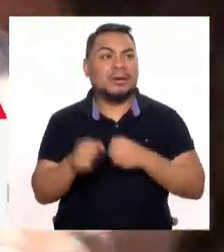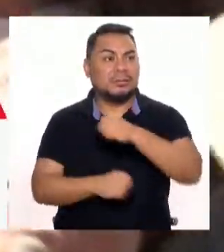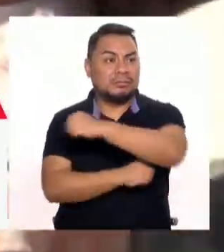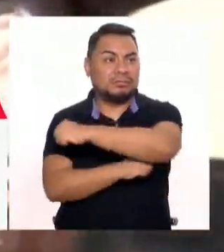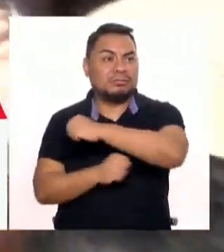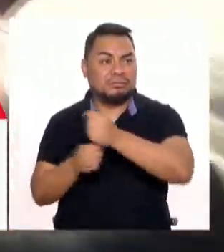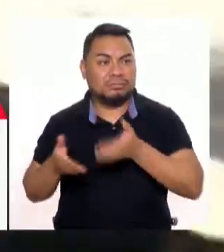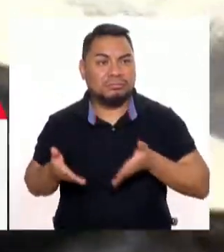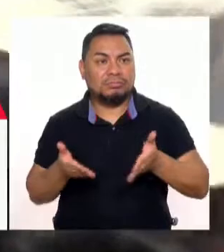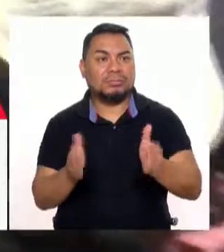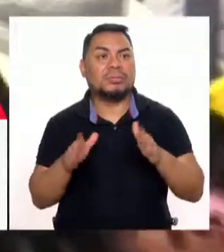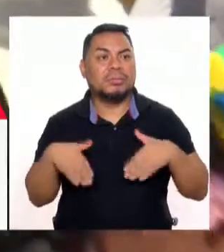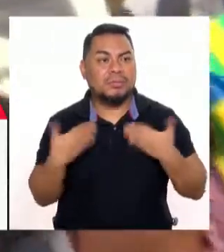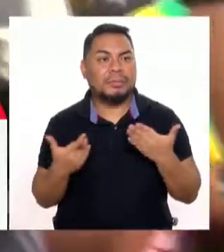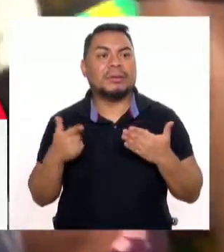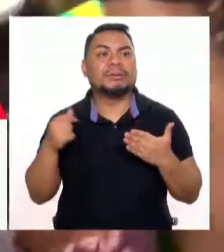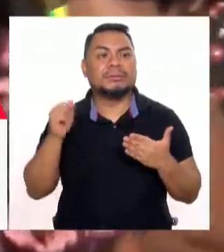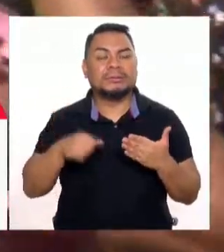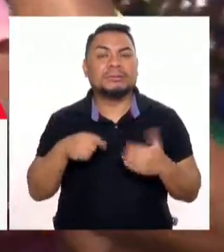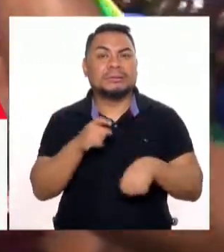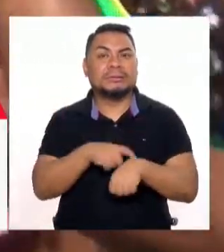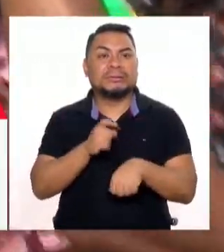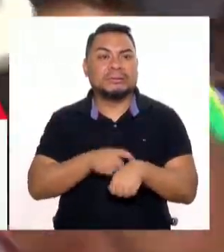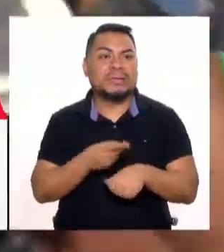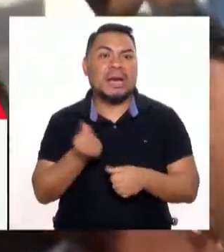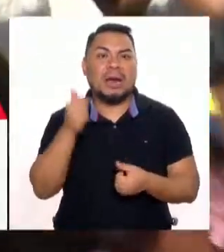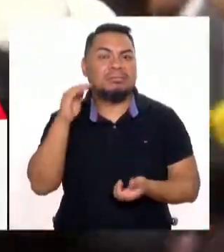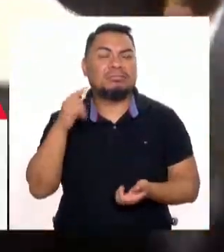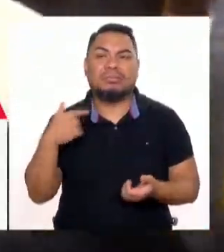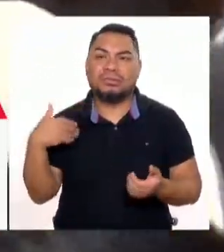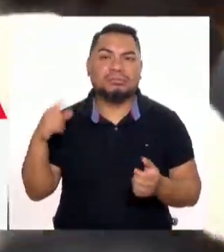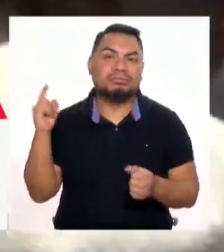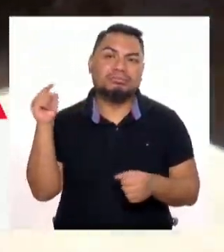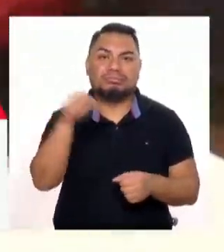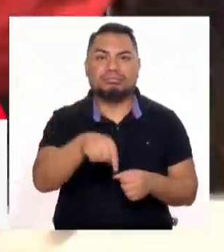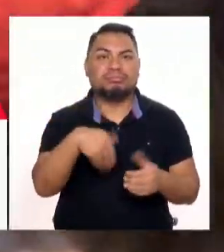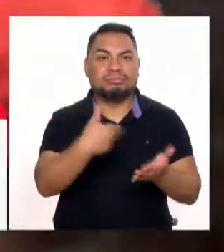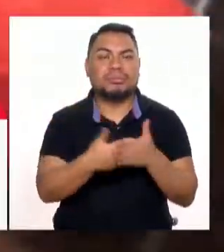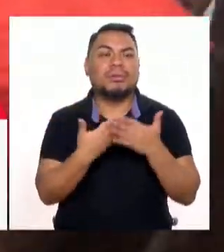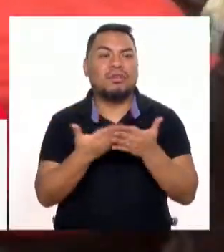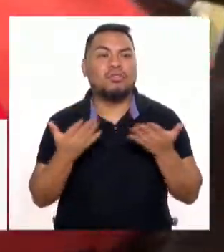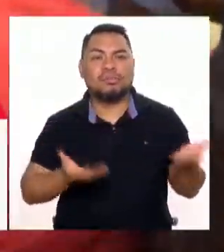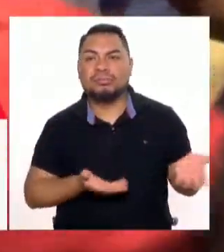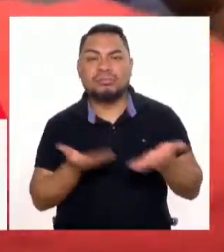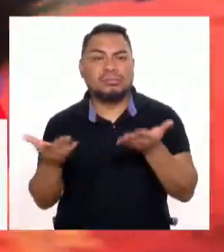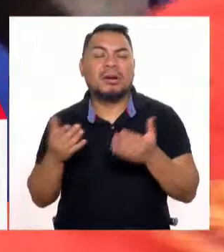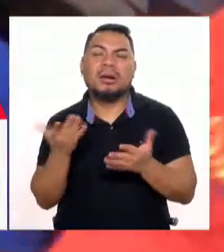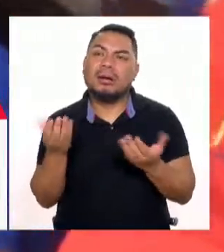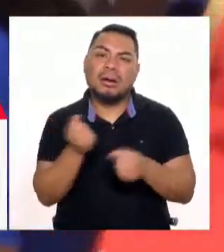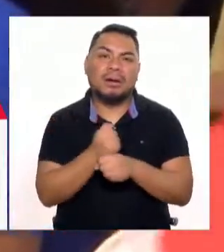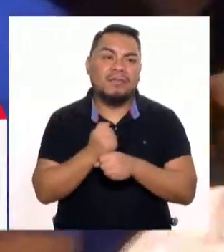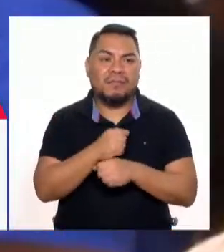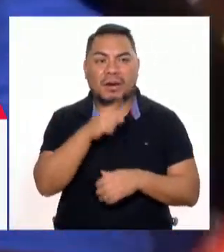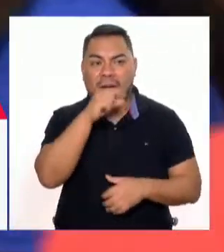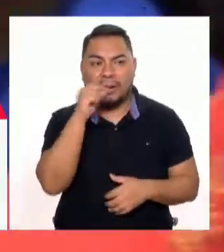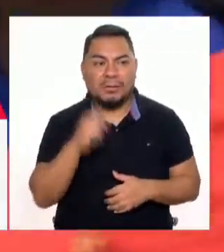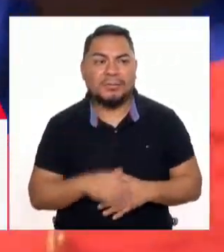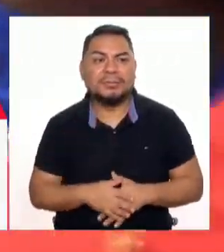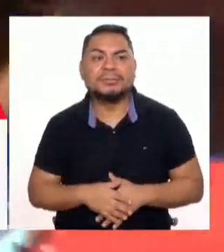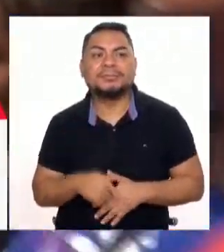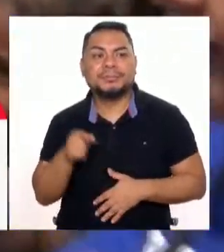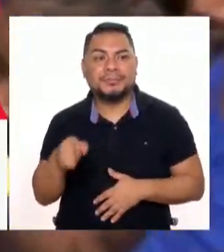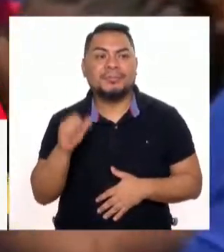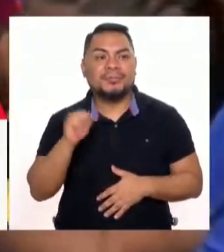se va a poder acortar el tiempo de el traslado de varios productos como café y cacao que